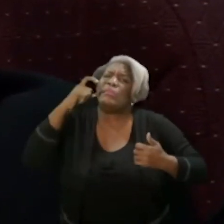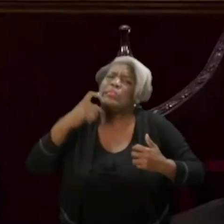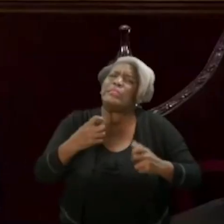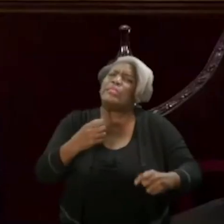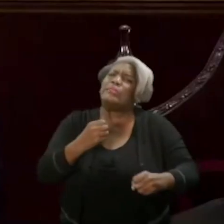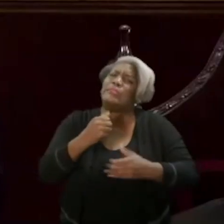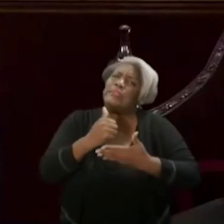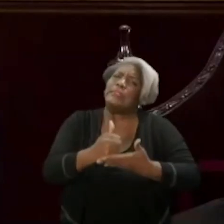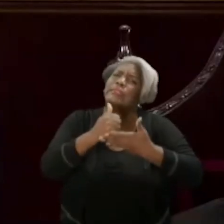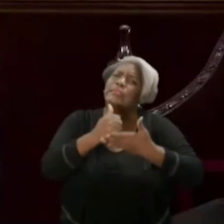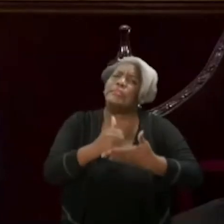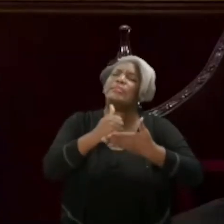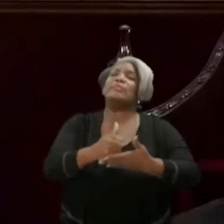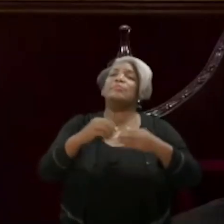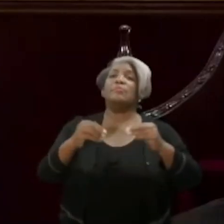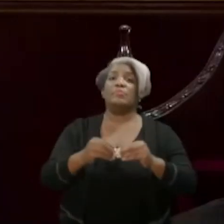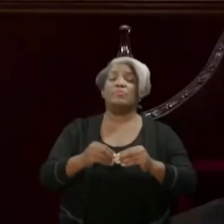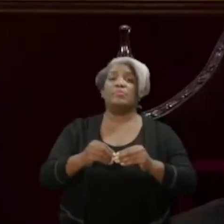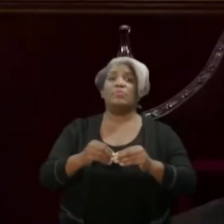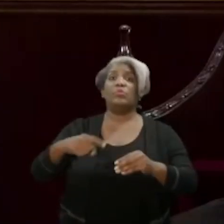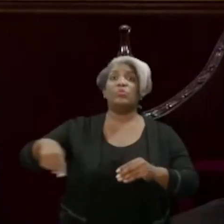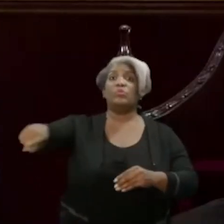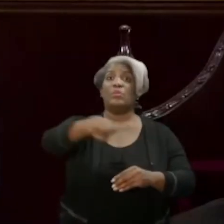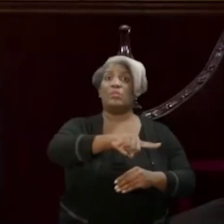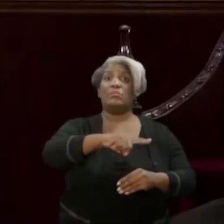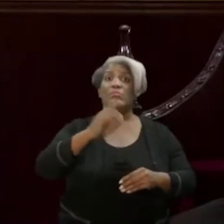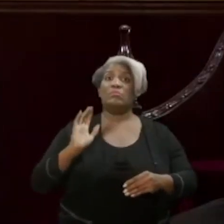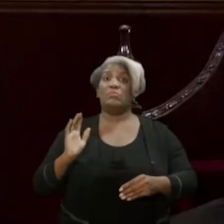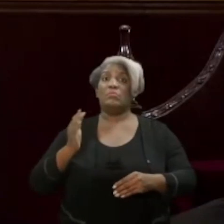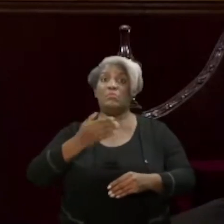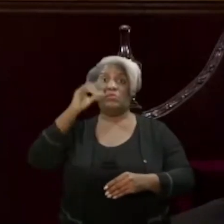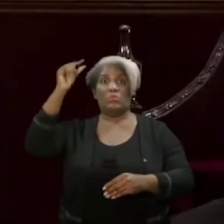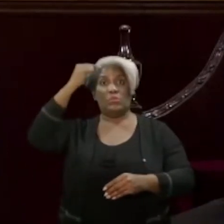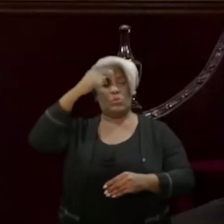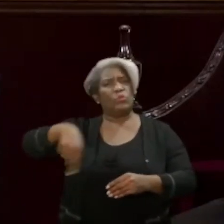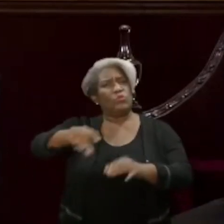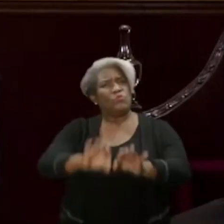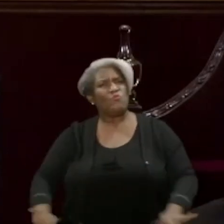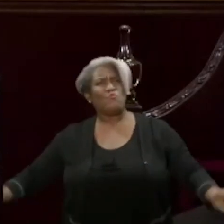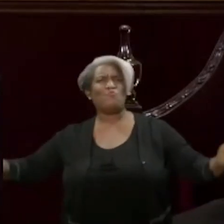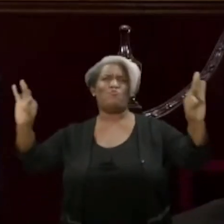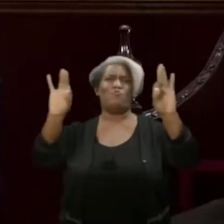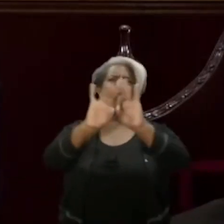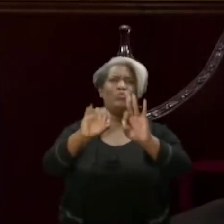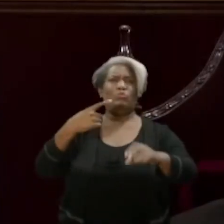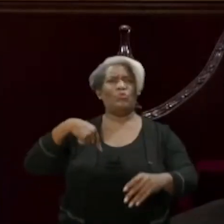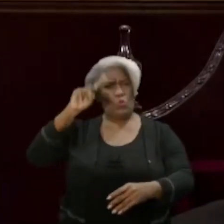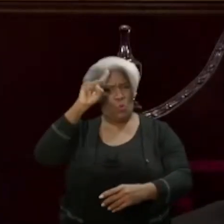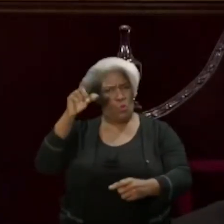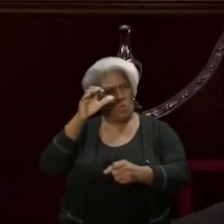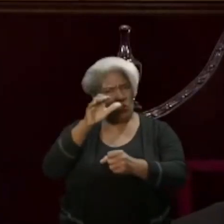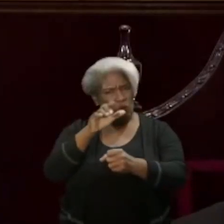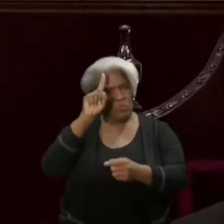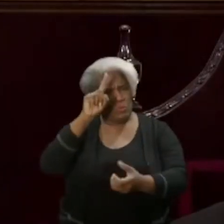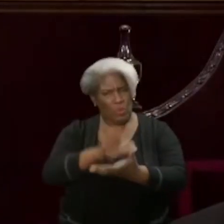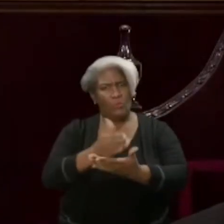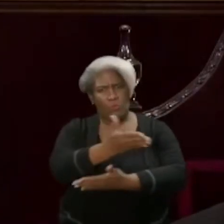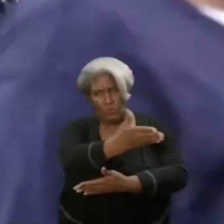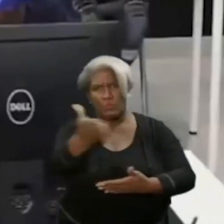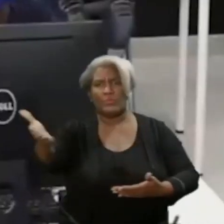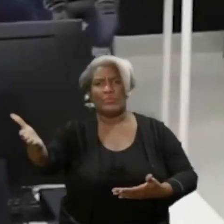Para este gobierno, ustedes son necesarios y creemos en sus capacidades. En solo